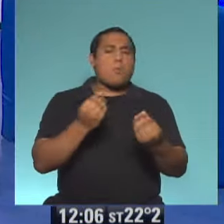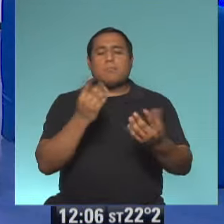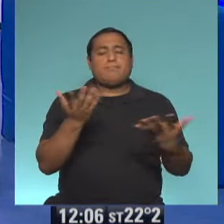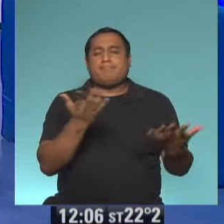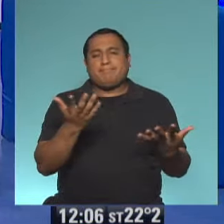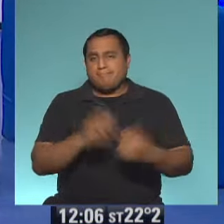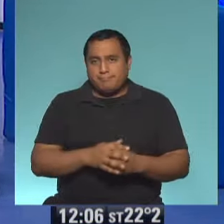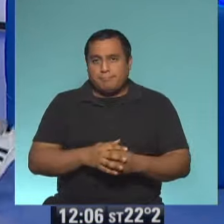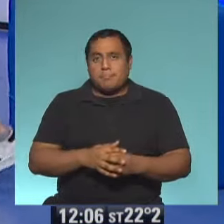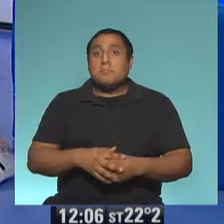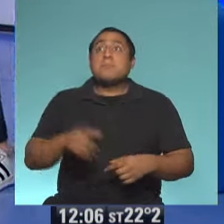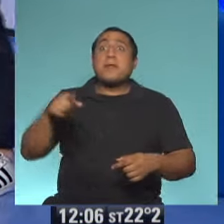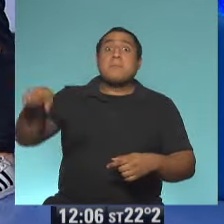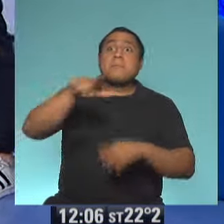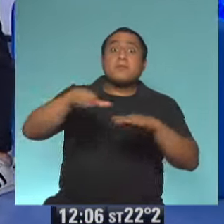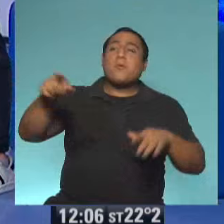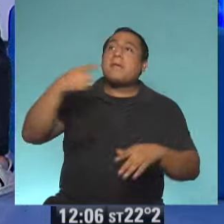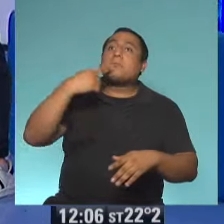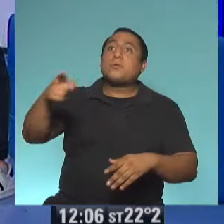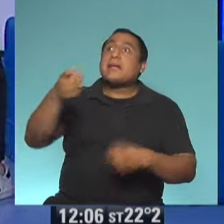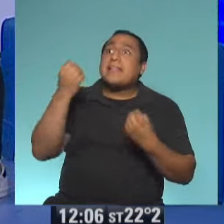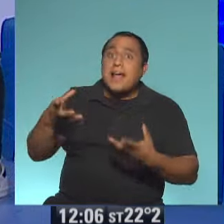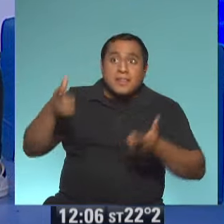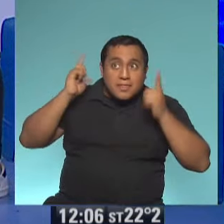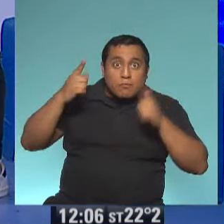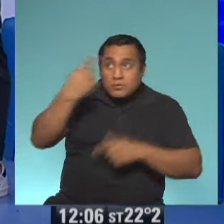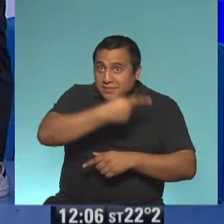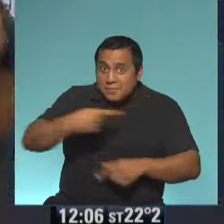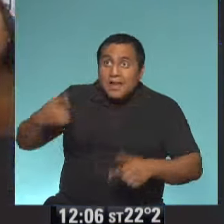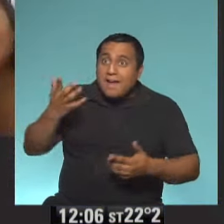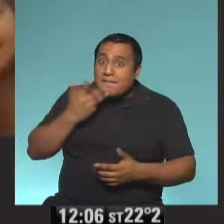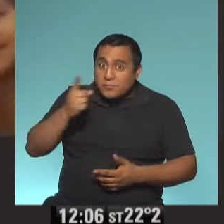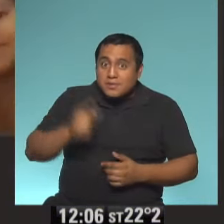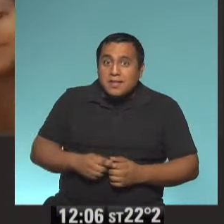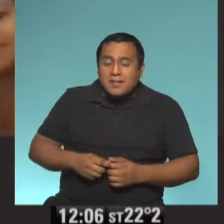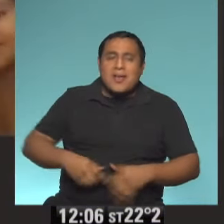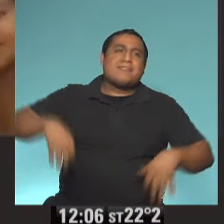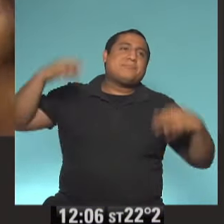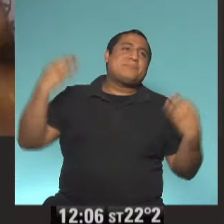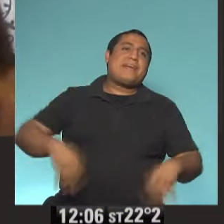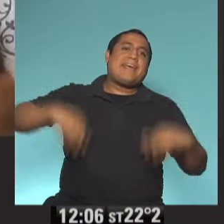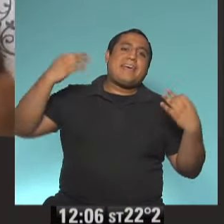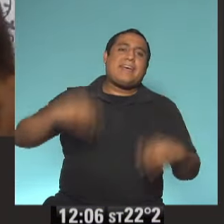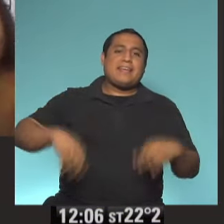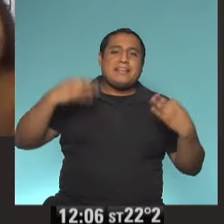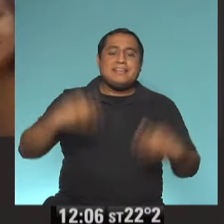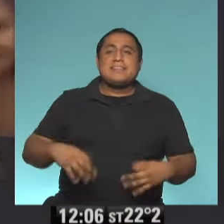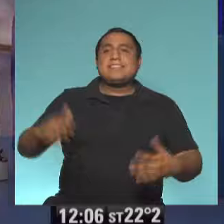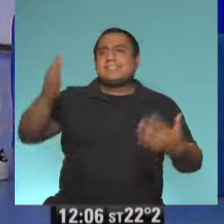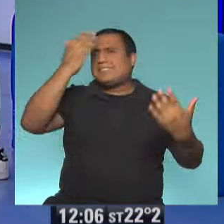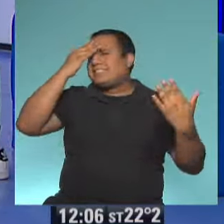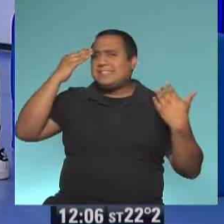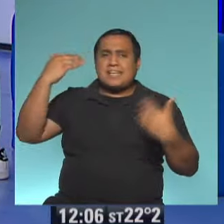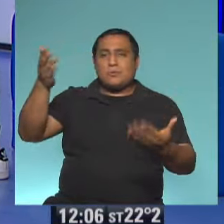buenísimo. Entonces, bueno. Chicos, ¿cómo le han pasado? ¿Todo bien? ¿Han disfrutado esta semana? ¡Qué bueno! ¡Saludos!